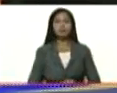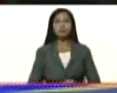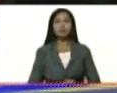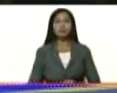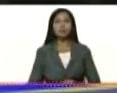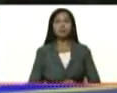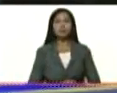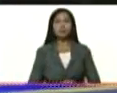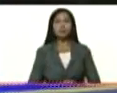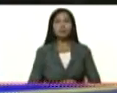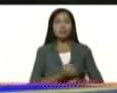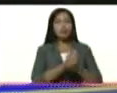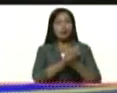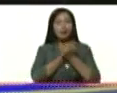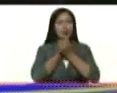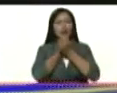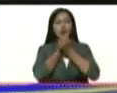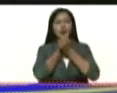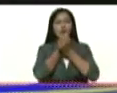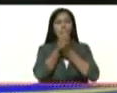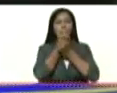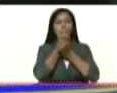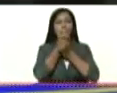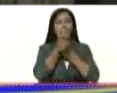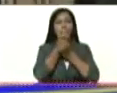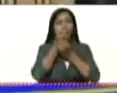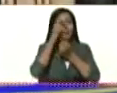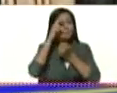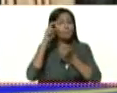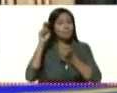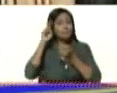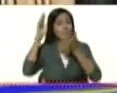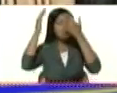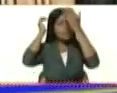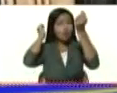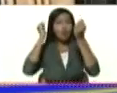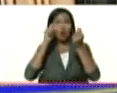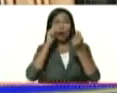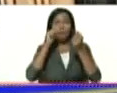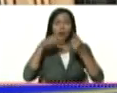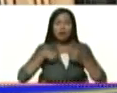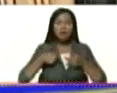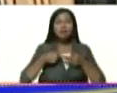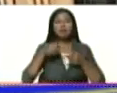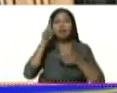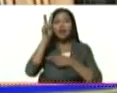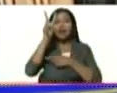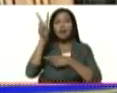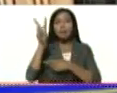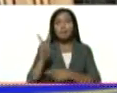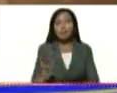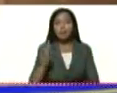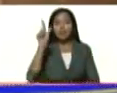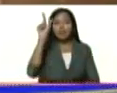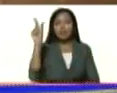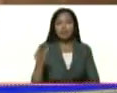querido embajador del Vaticano, nuncio apostólico en Venezuela,